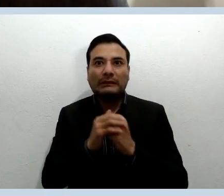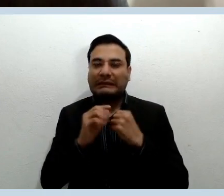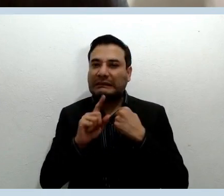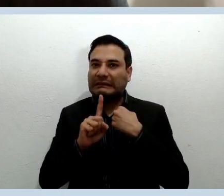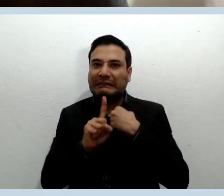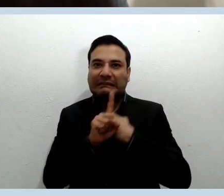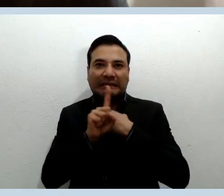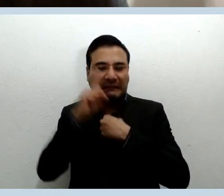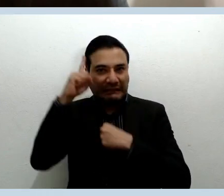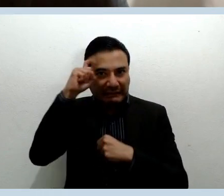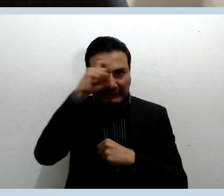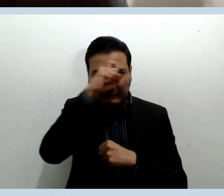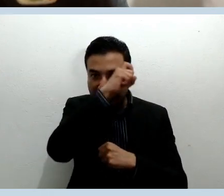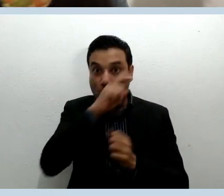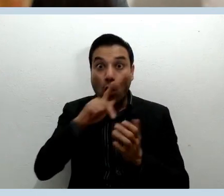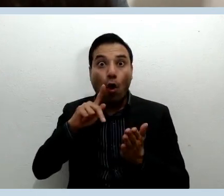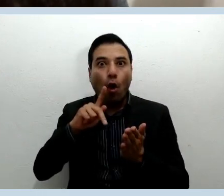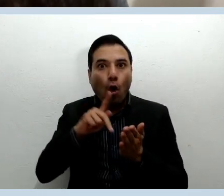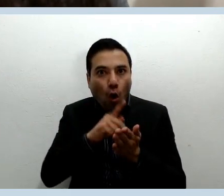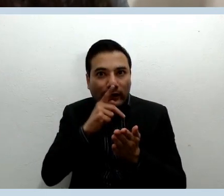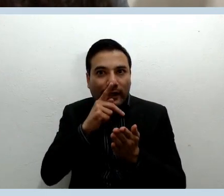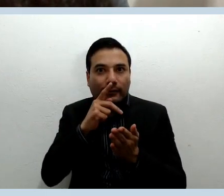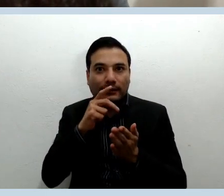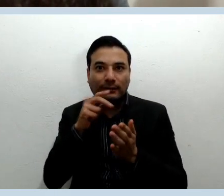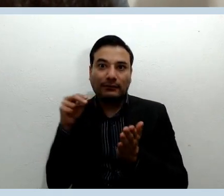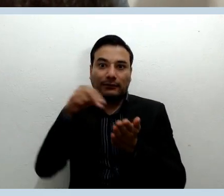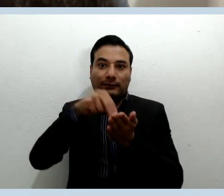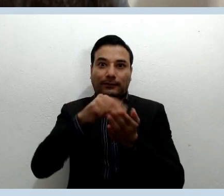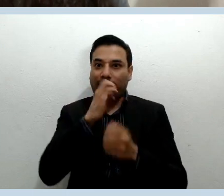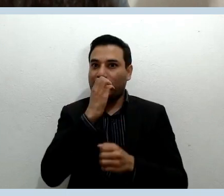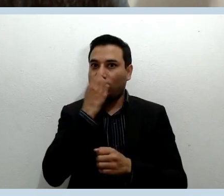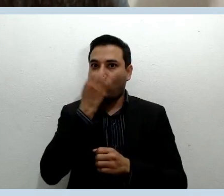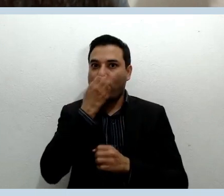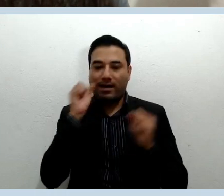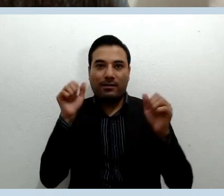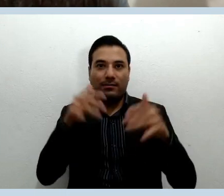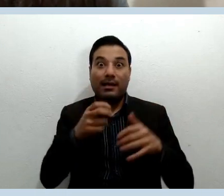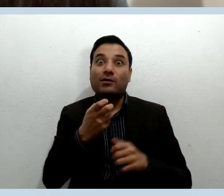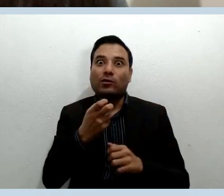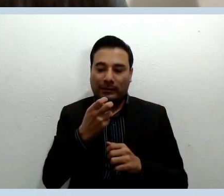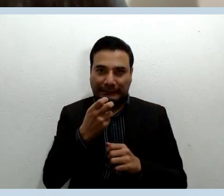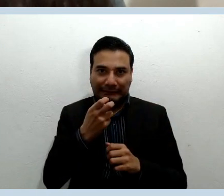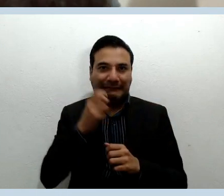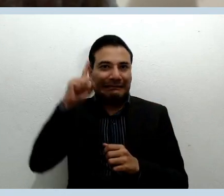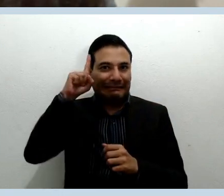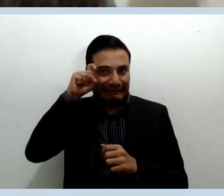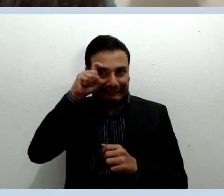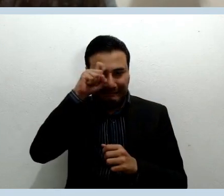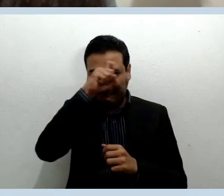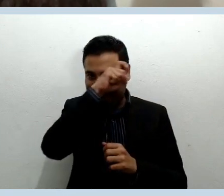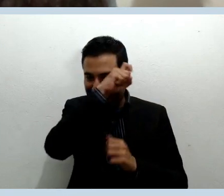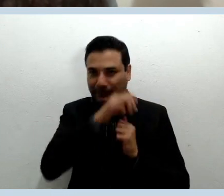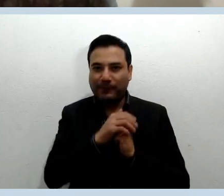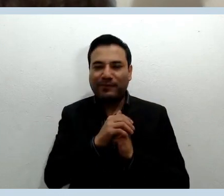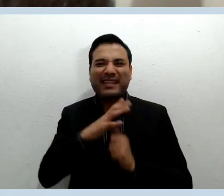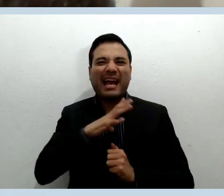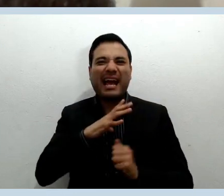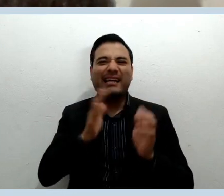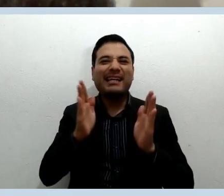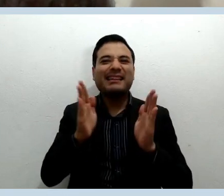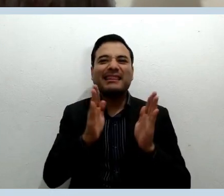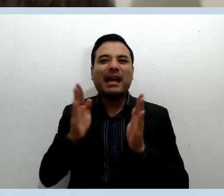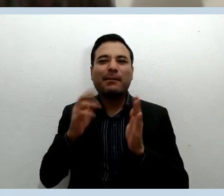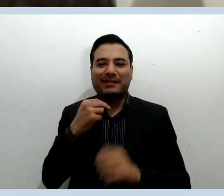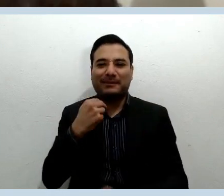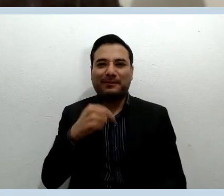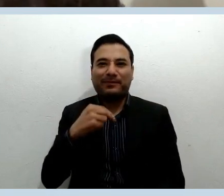El regreso a la presencia me parece fue un reto importante y hubo una etapa en la que le llamamos el rompimiento